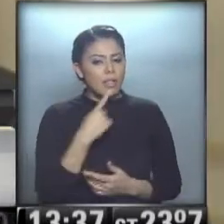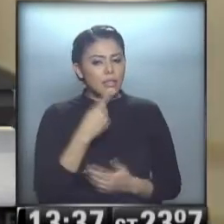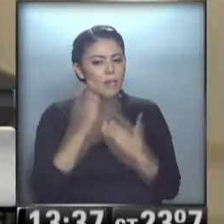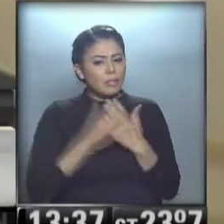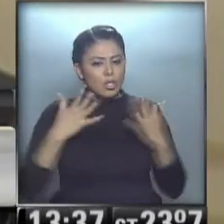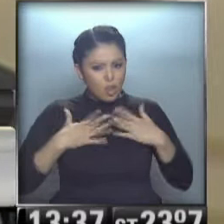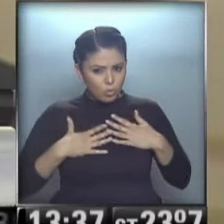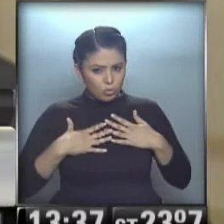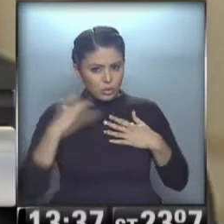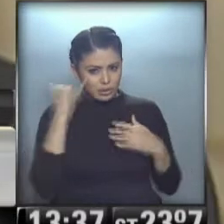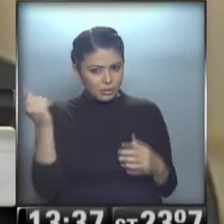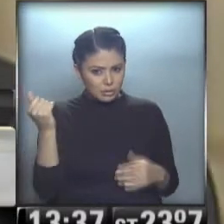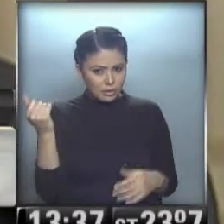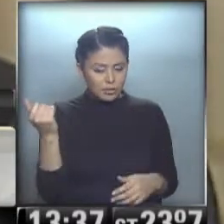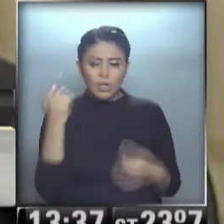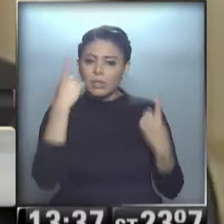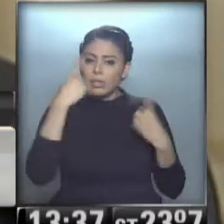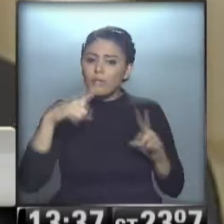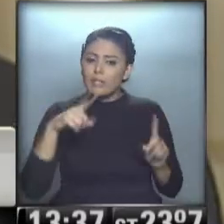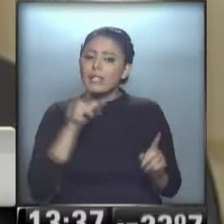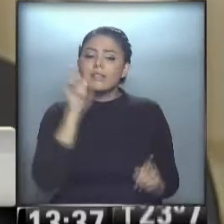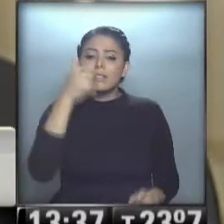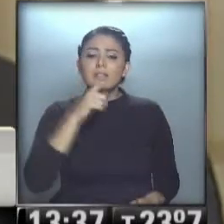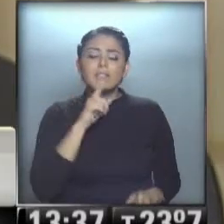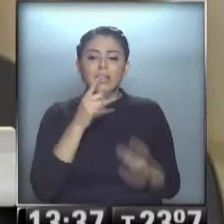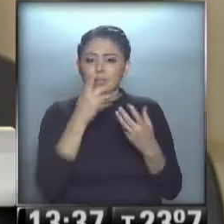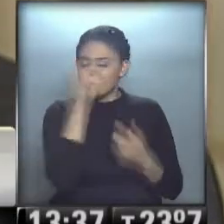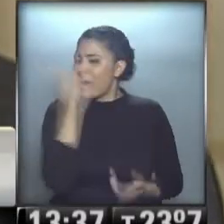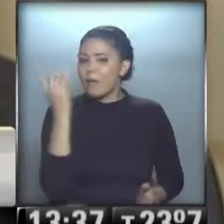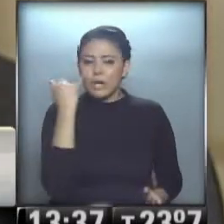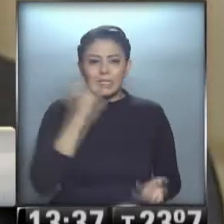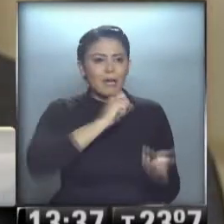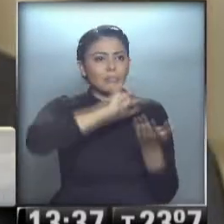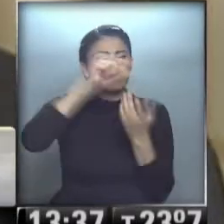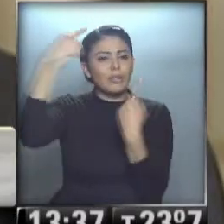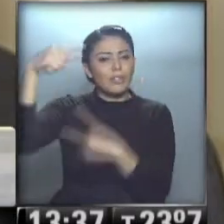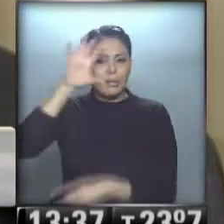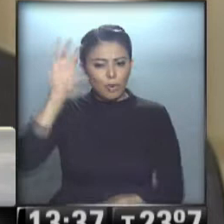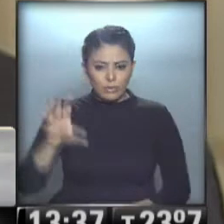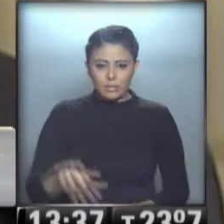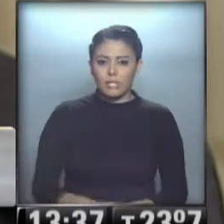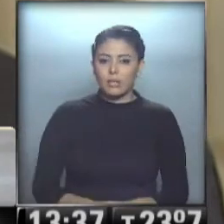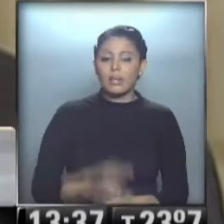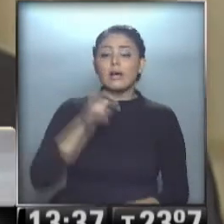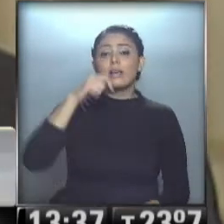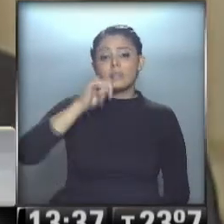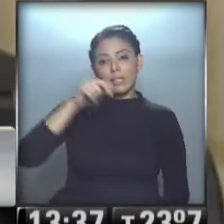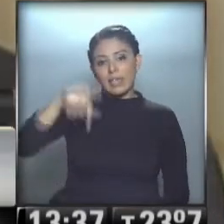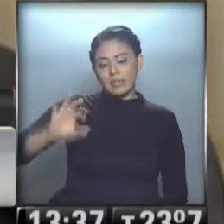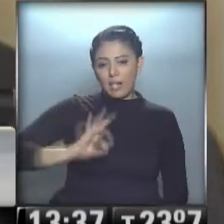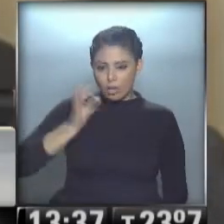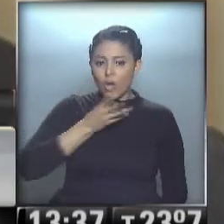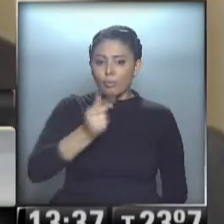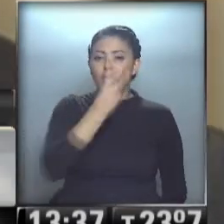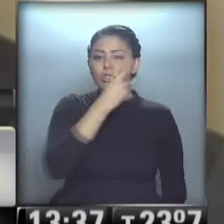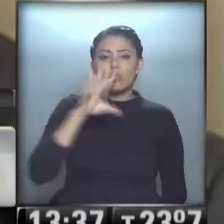salud ha adquirido una gran cantidad de estos tests rápidos no hay que ya han sido distribuidos a lo largo del país y este año se hizo una compra de